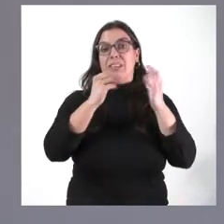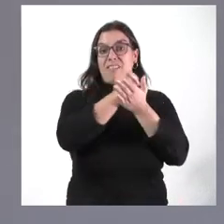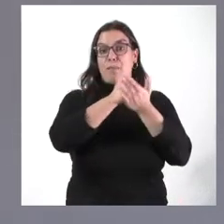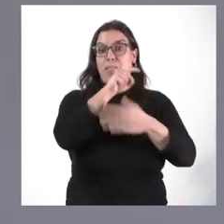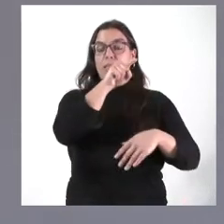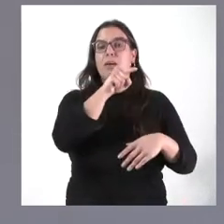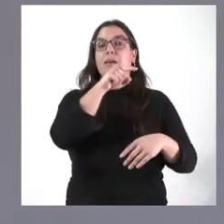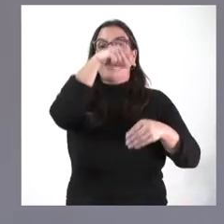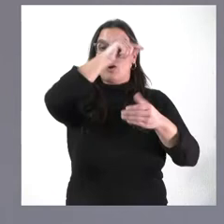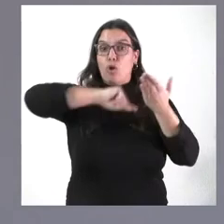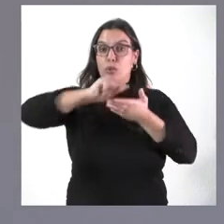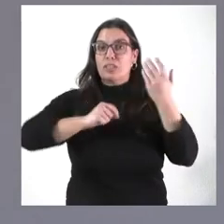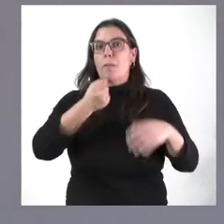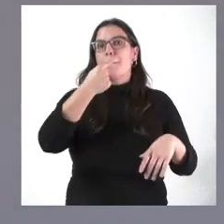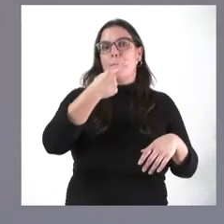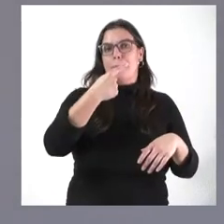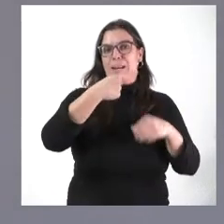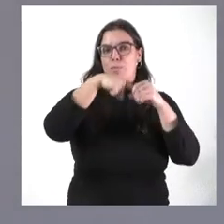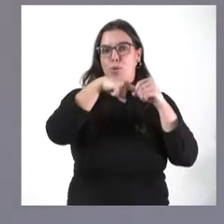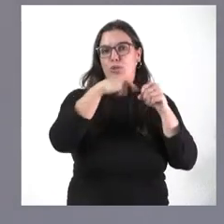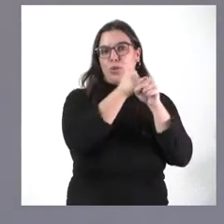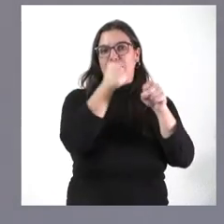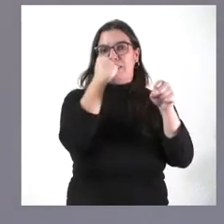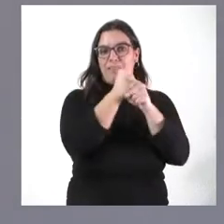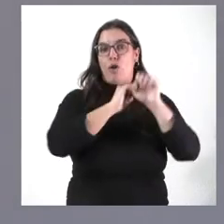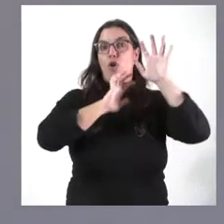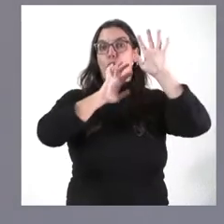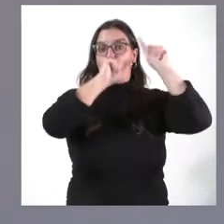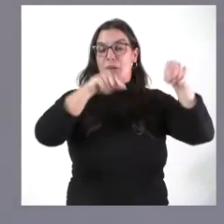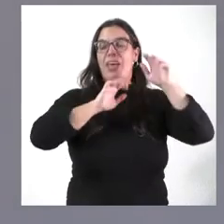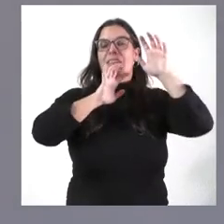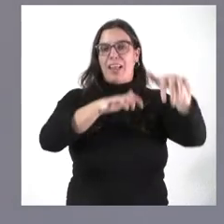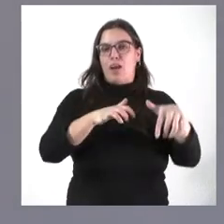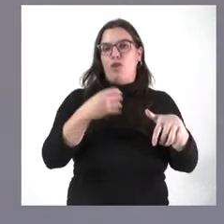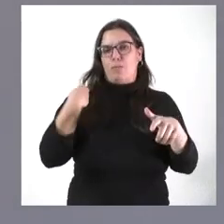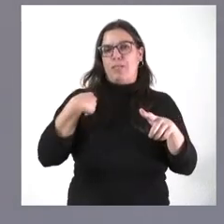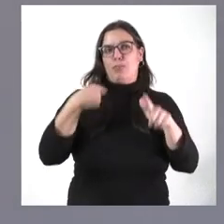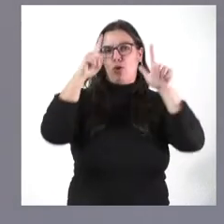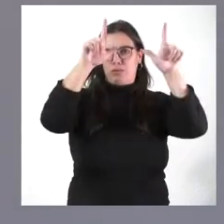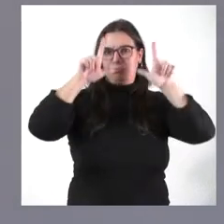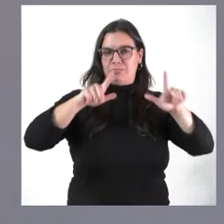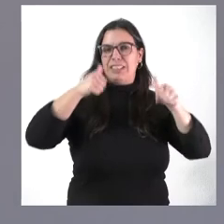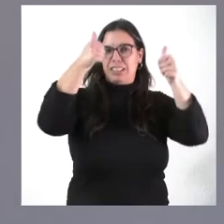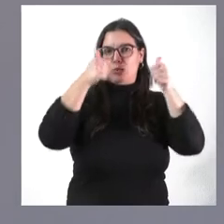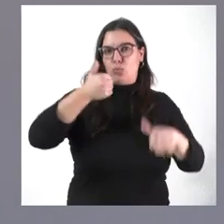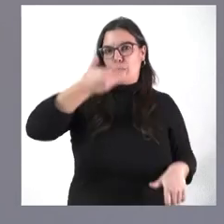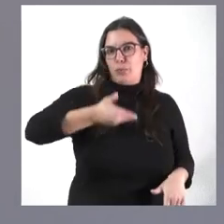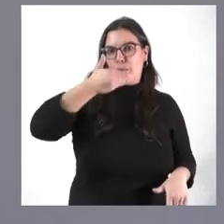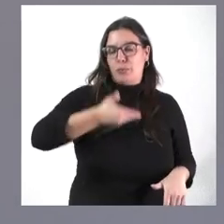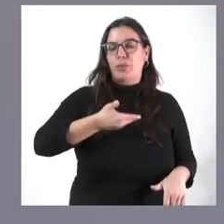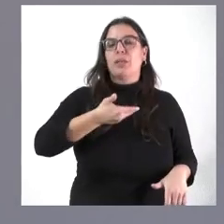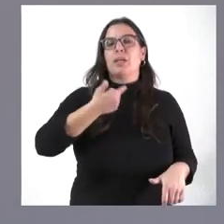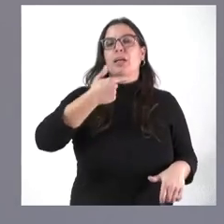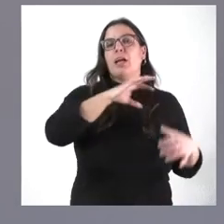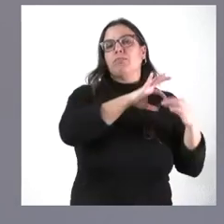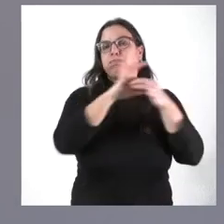mil puestos de trabajo de alta cualificación en León en la provincia de León y tiene una colaboración muy directa con la